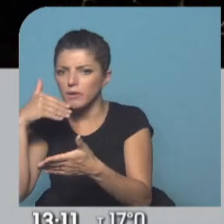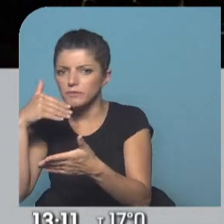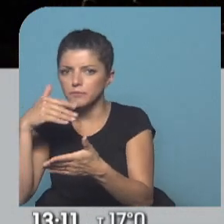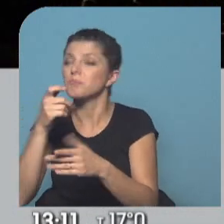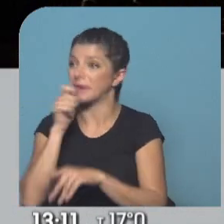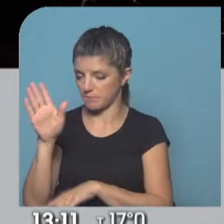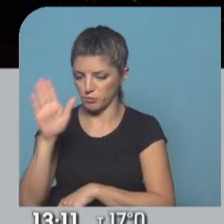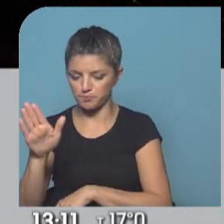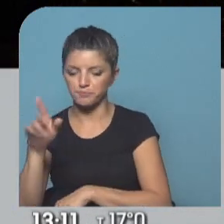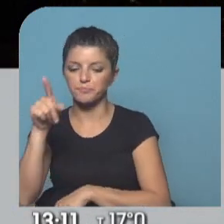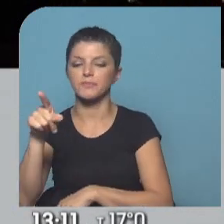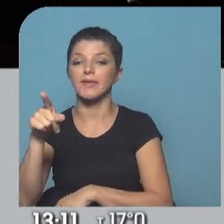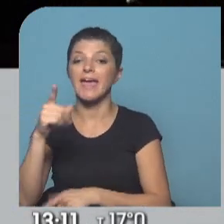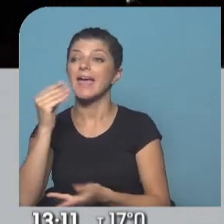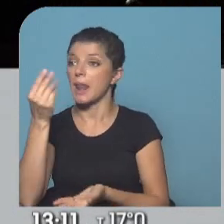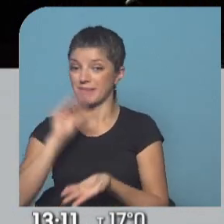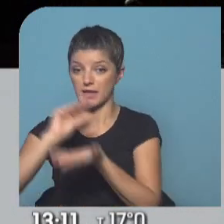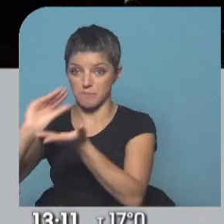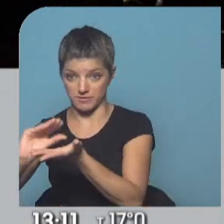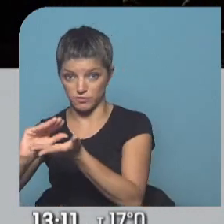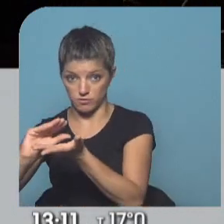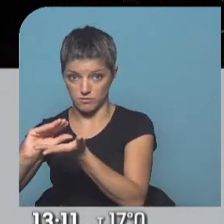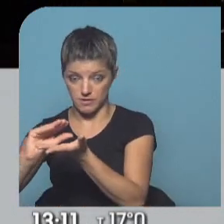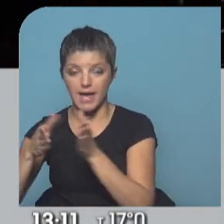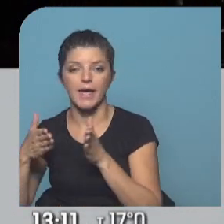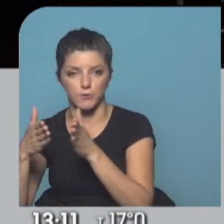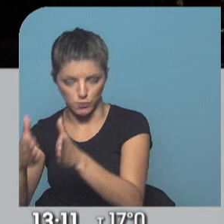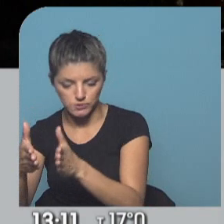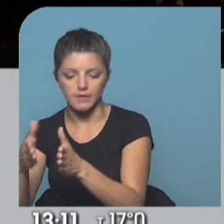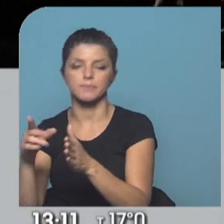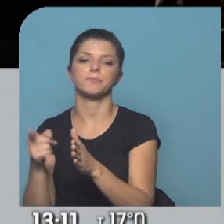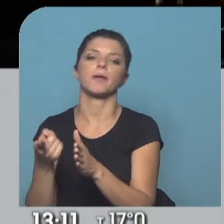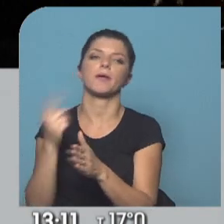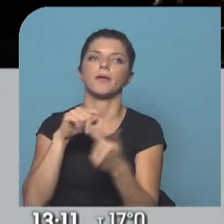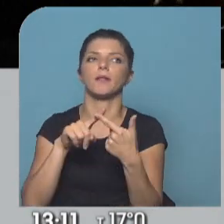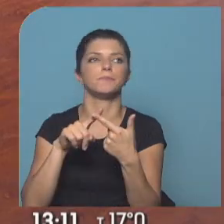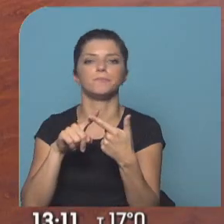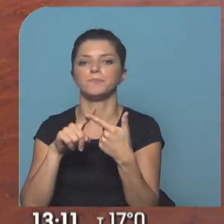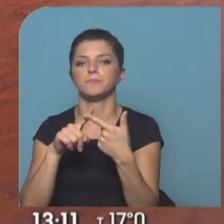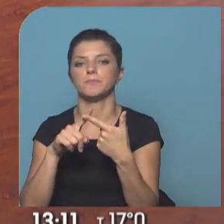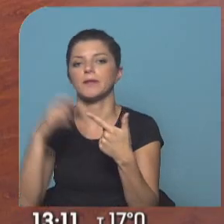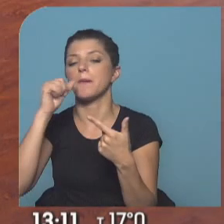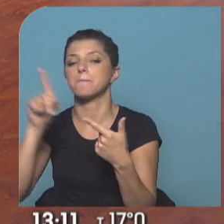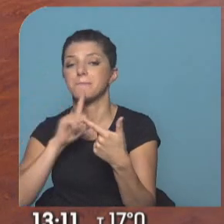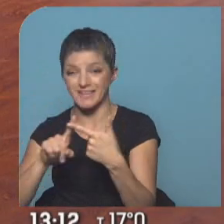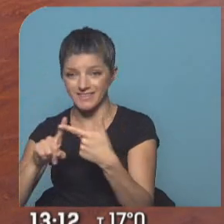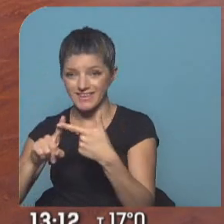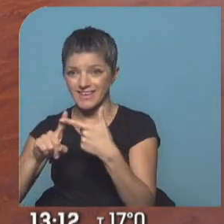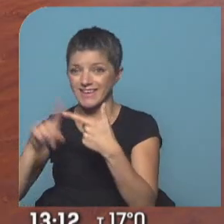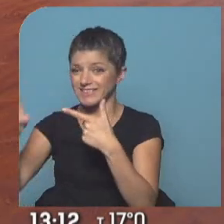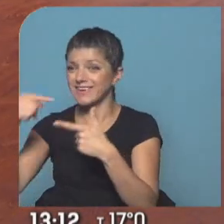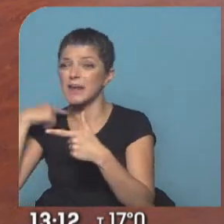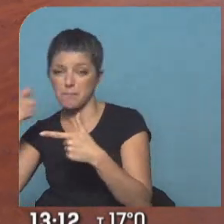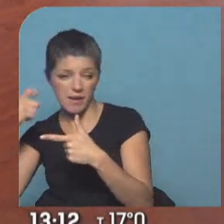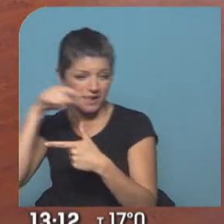de rutas, la diferencia de inversión en Barajas, la diferencia de inversión en el Prat son muy